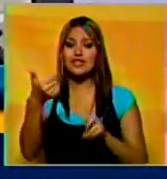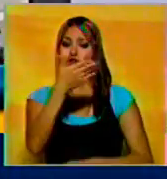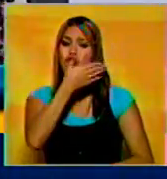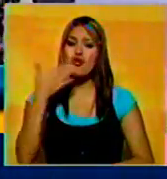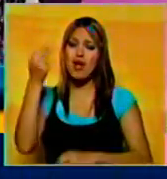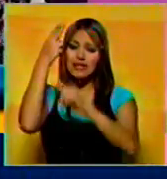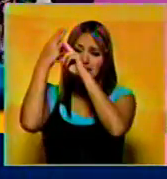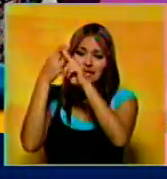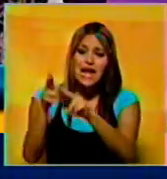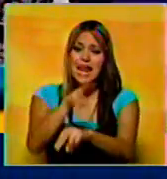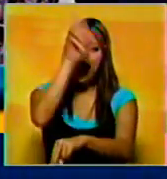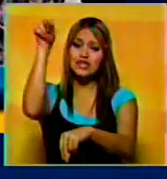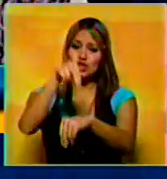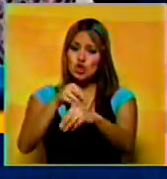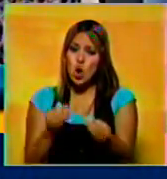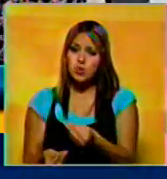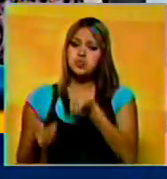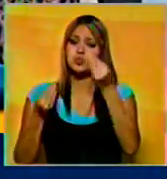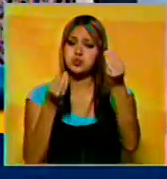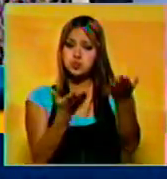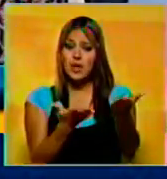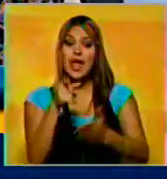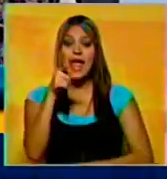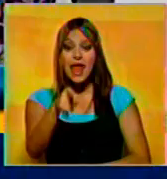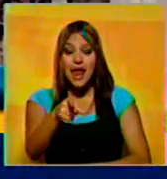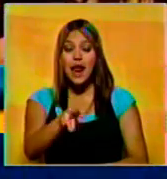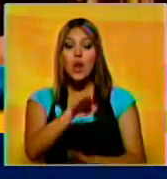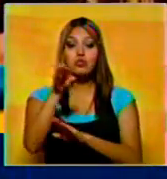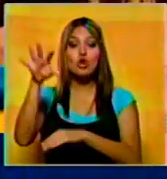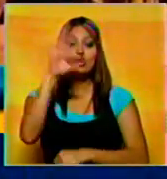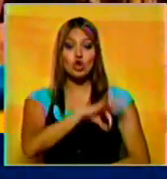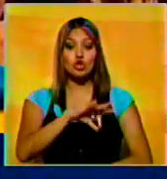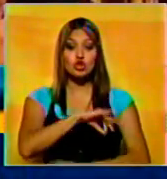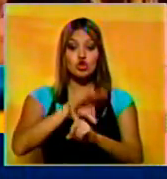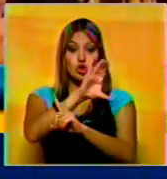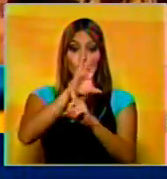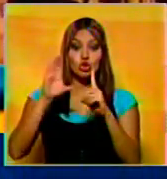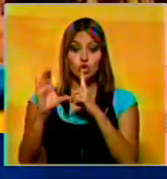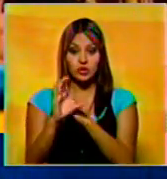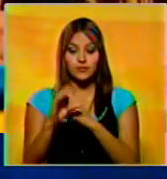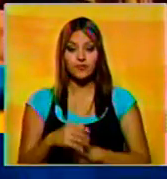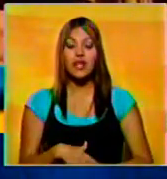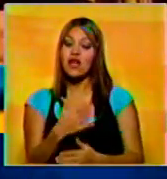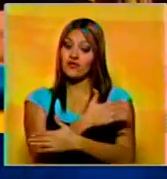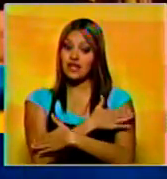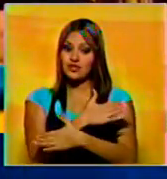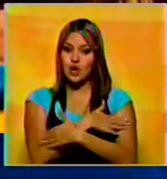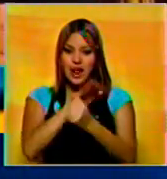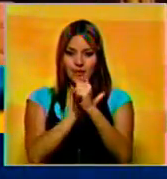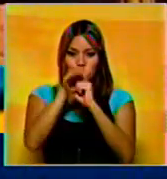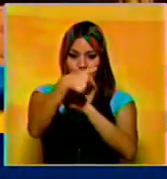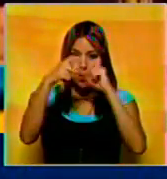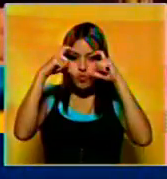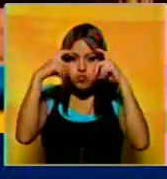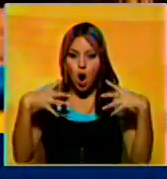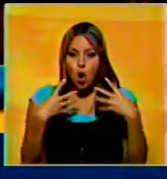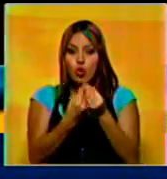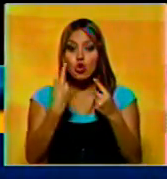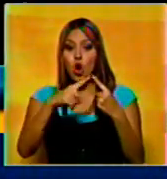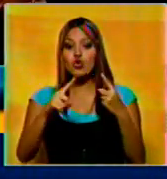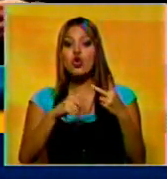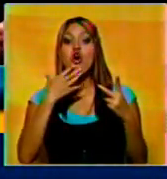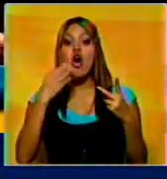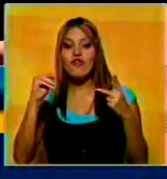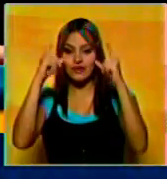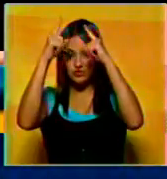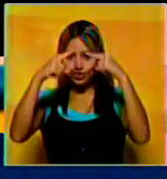Orden Nacional del Cruzeiro do Sul por su aporte sociocultural. En la condecoración del maestro Abreu lo acompañó el joven director